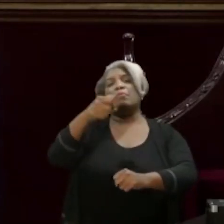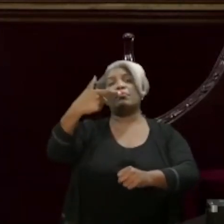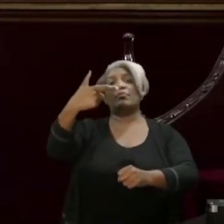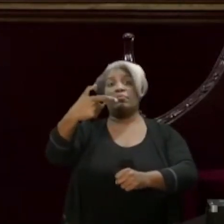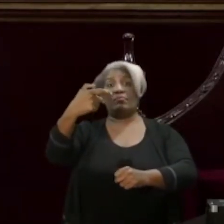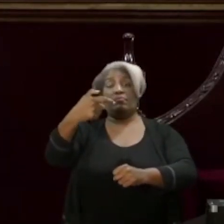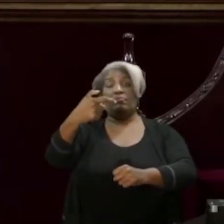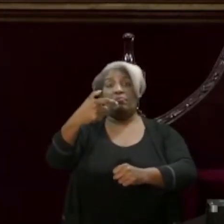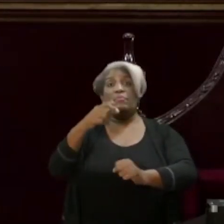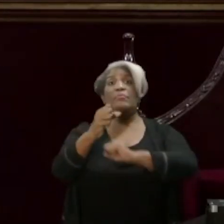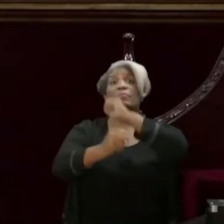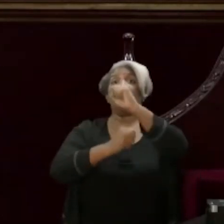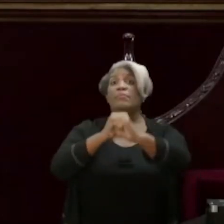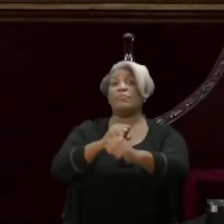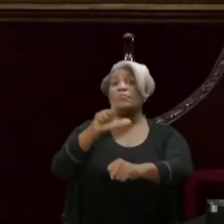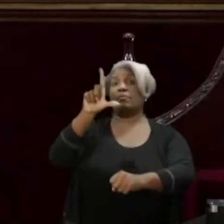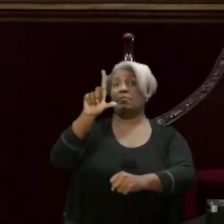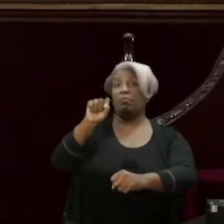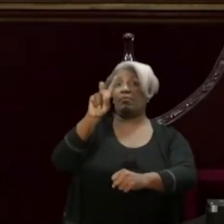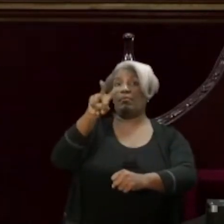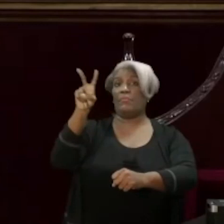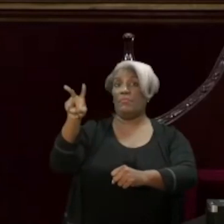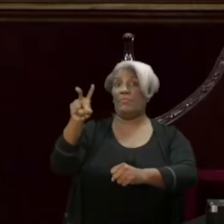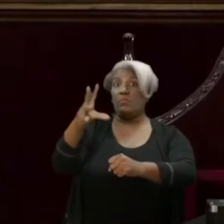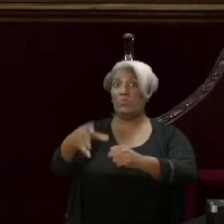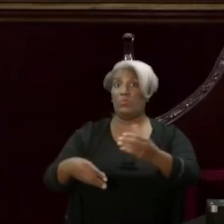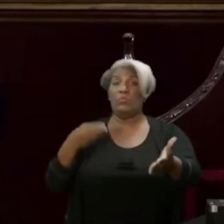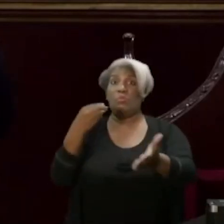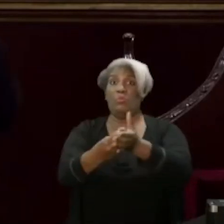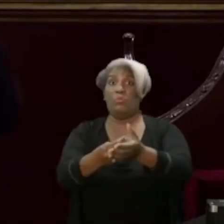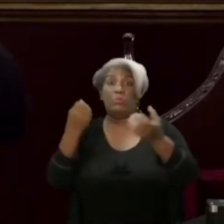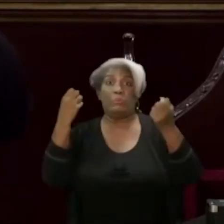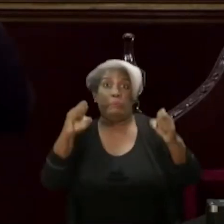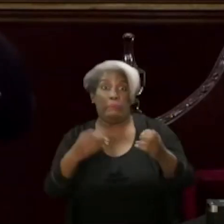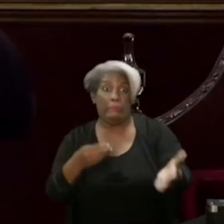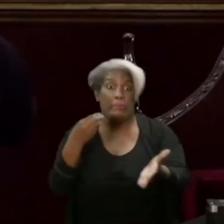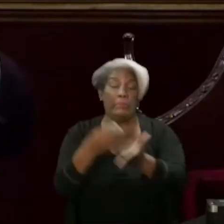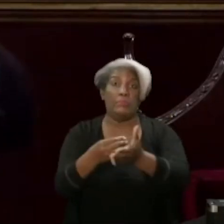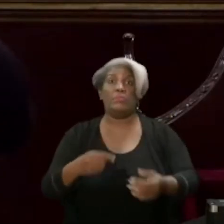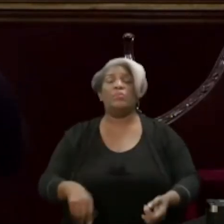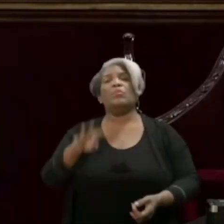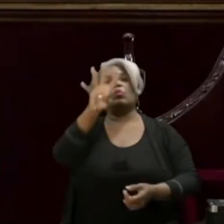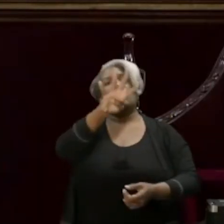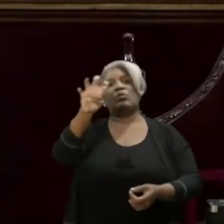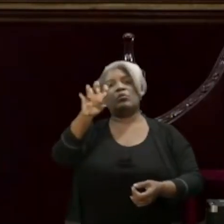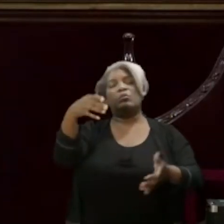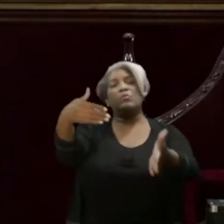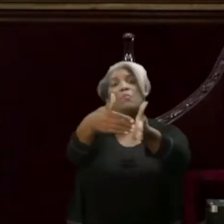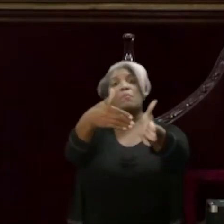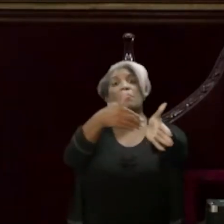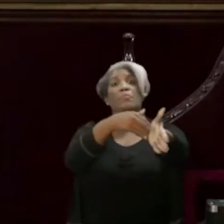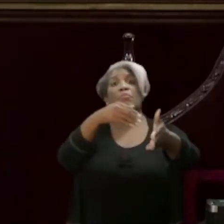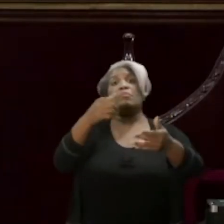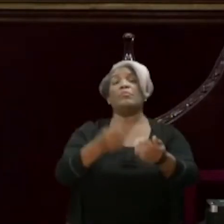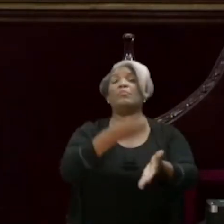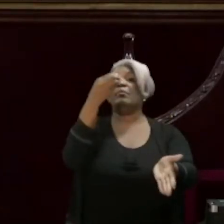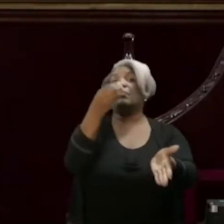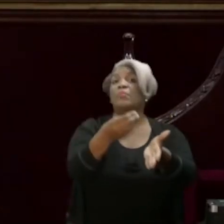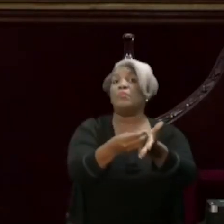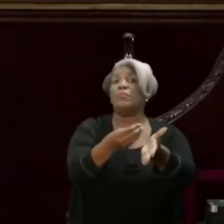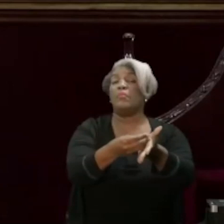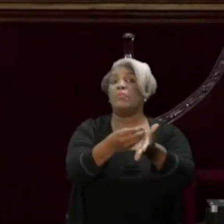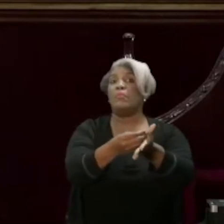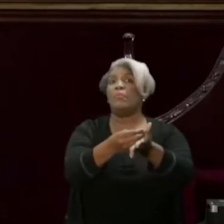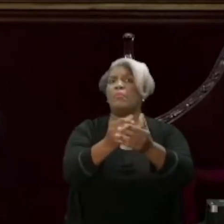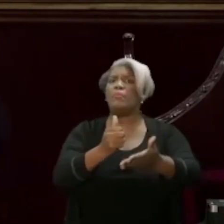este pasado año, hicimos un aporte de emergencia de más de 5.400 millones de pesos para el apoyo directo a